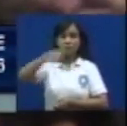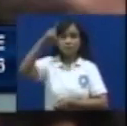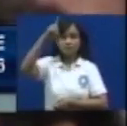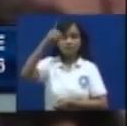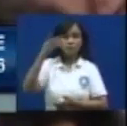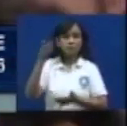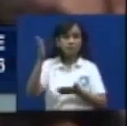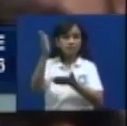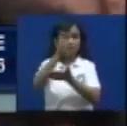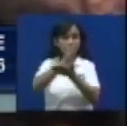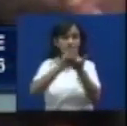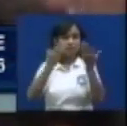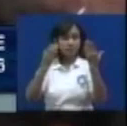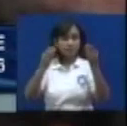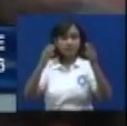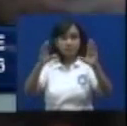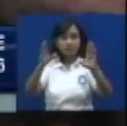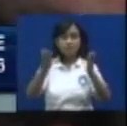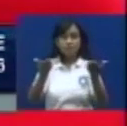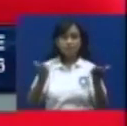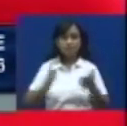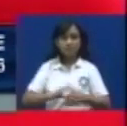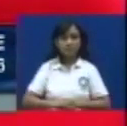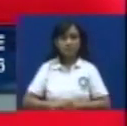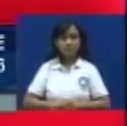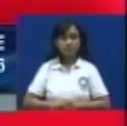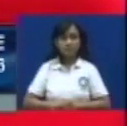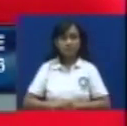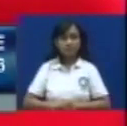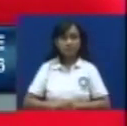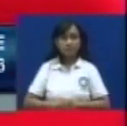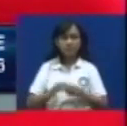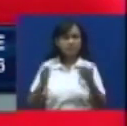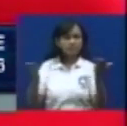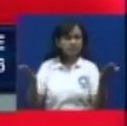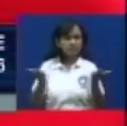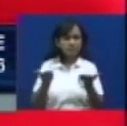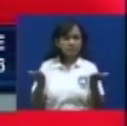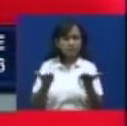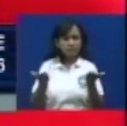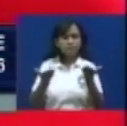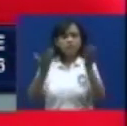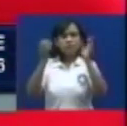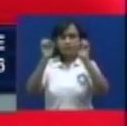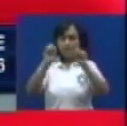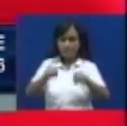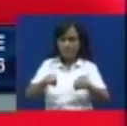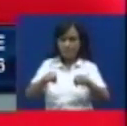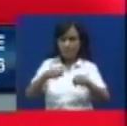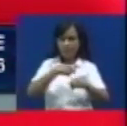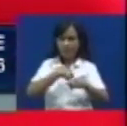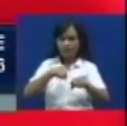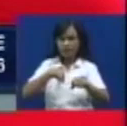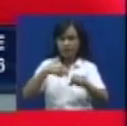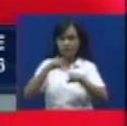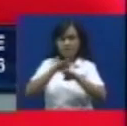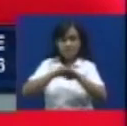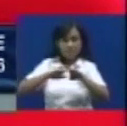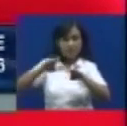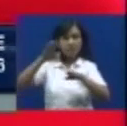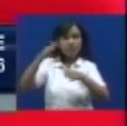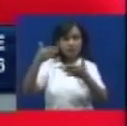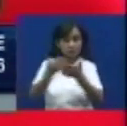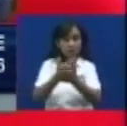con los elementos suficientes como para poder enfrentar los mayores